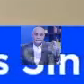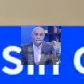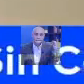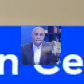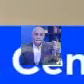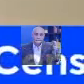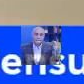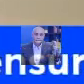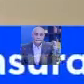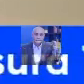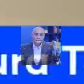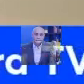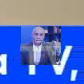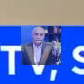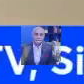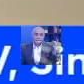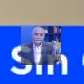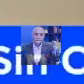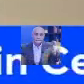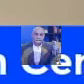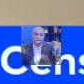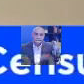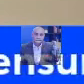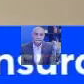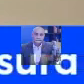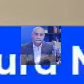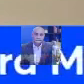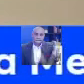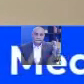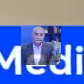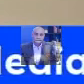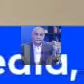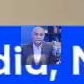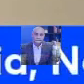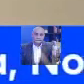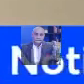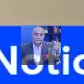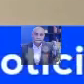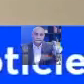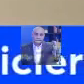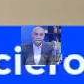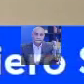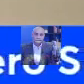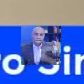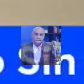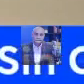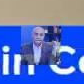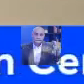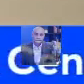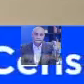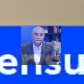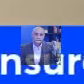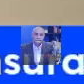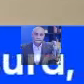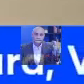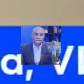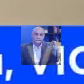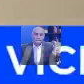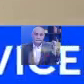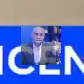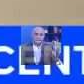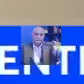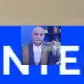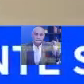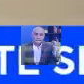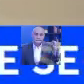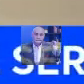reflejado en este resultado electoral. Y lo más relevante en este